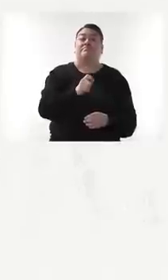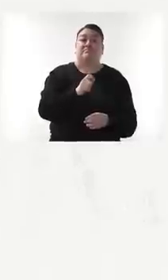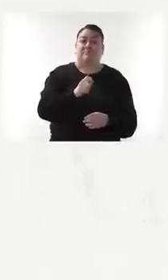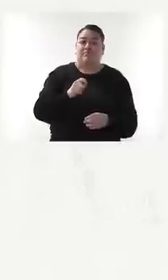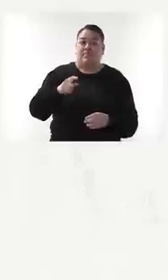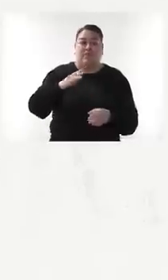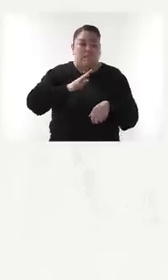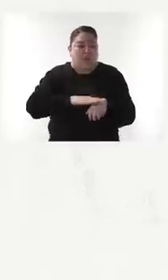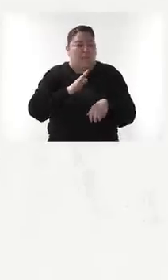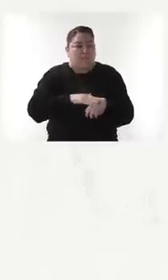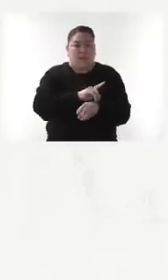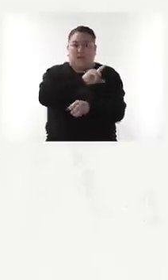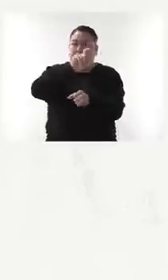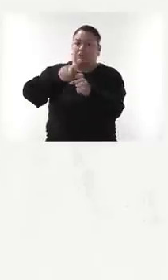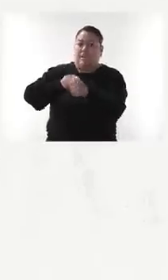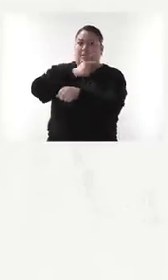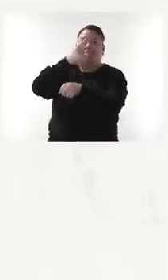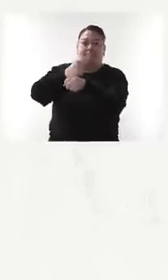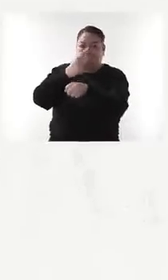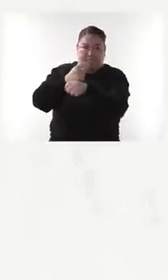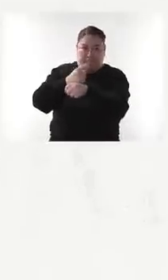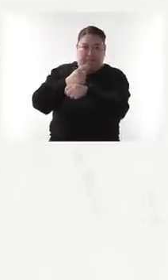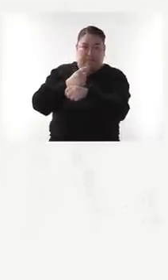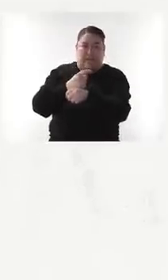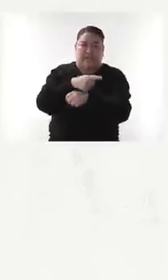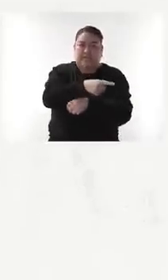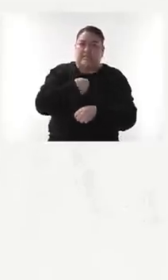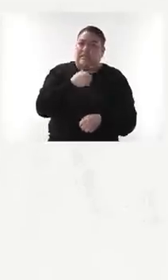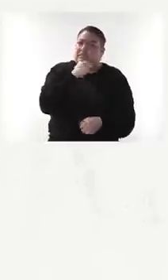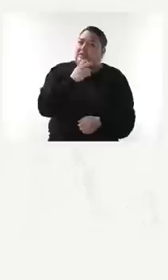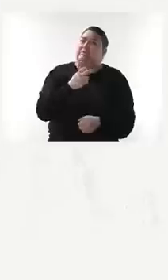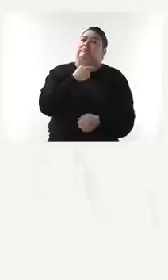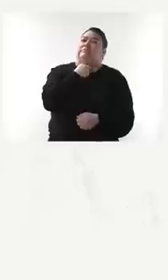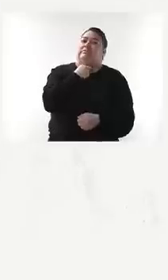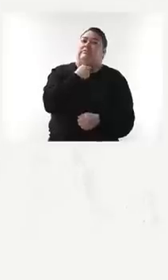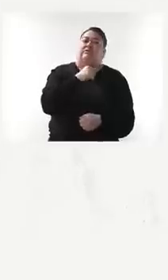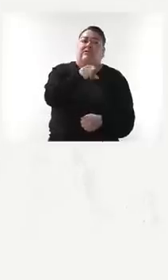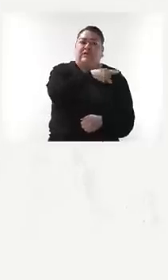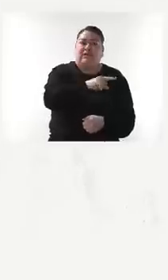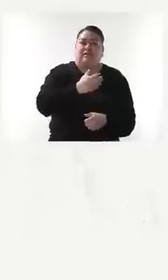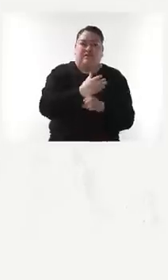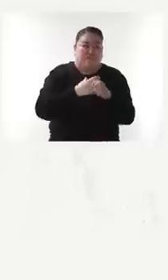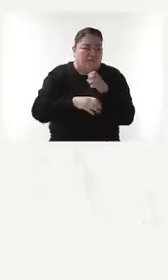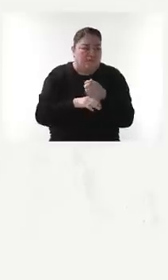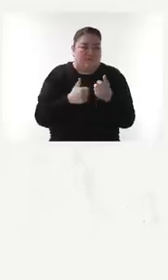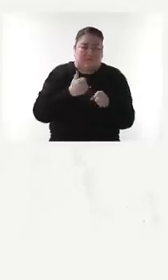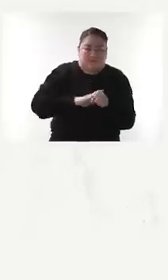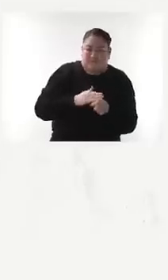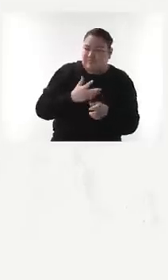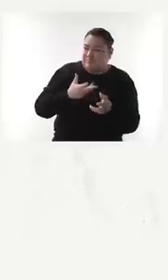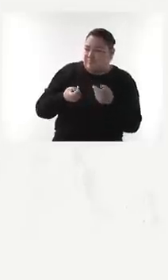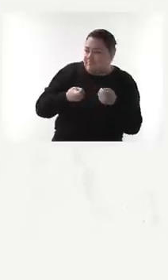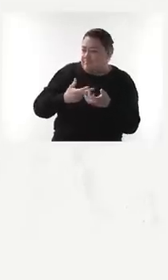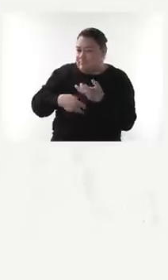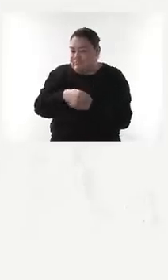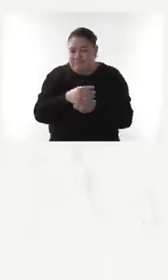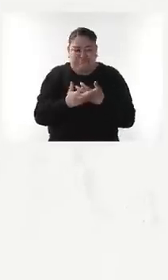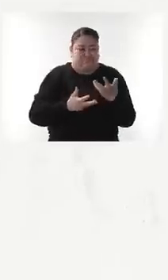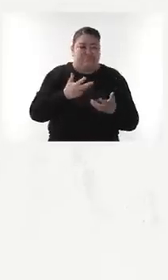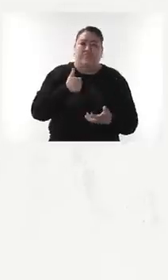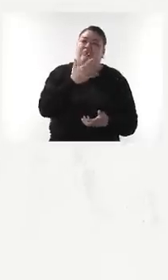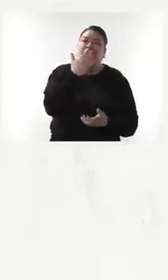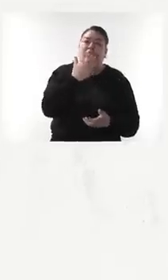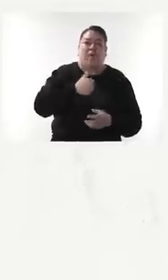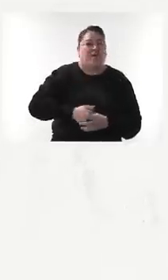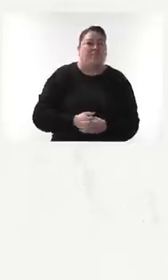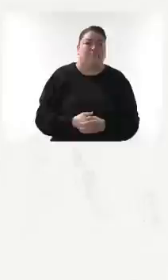demanda de primera división y que la mayoría de los clubes no poseen capacidades administrativas. ¿Qué hay en el mundo